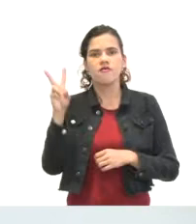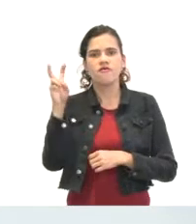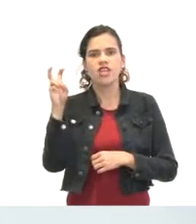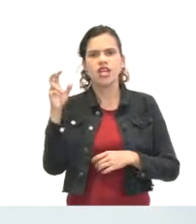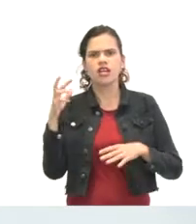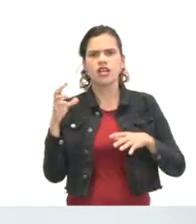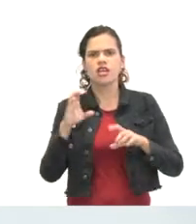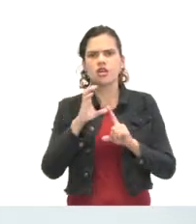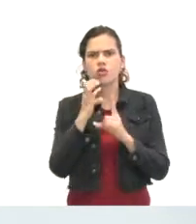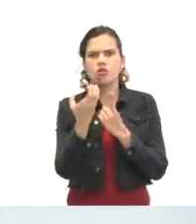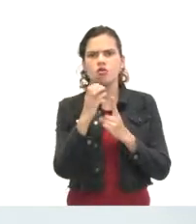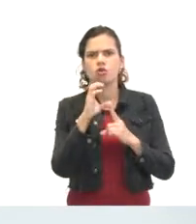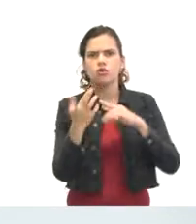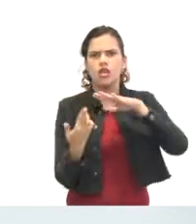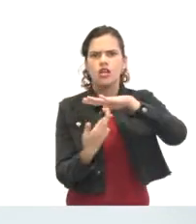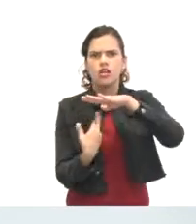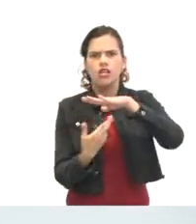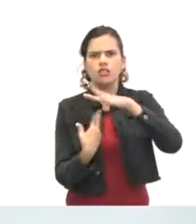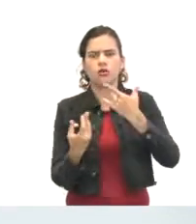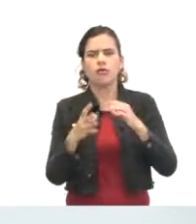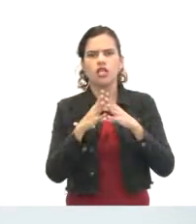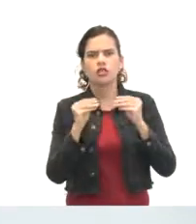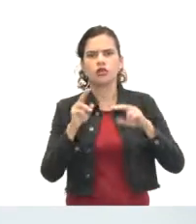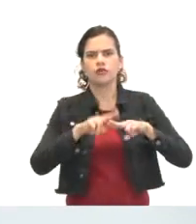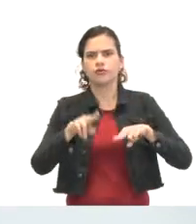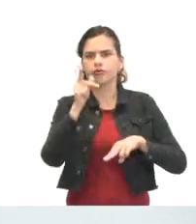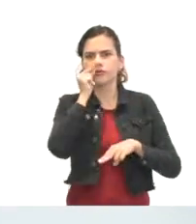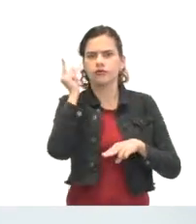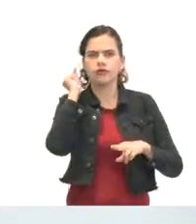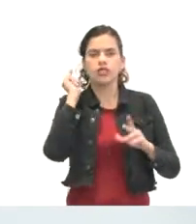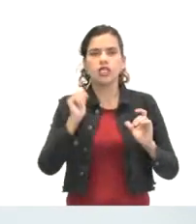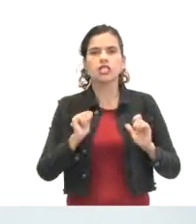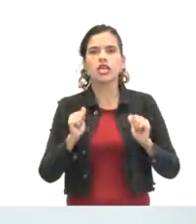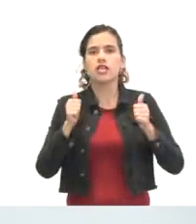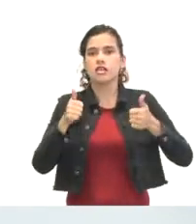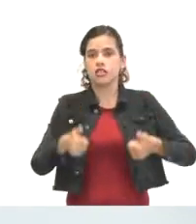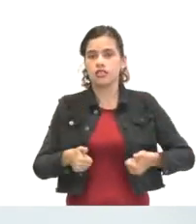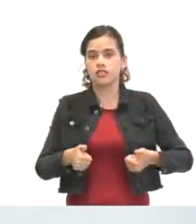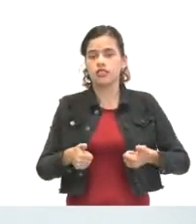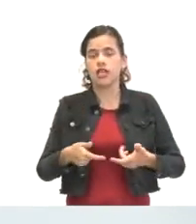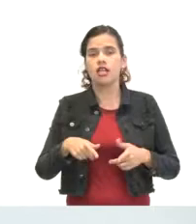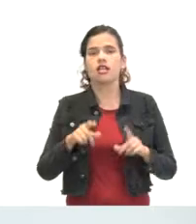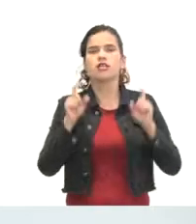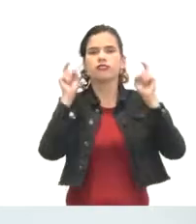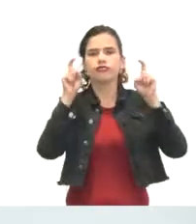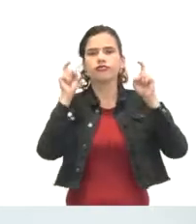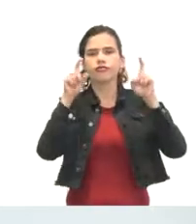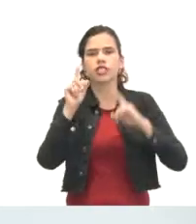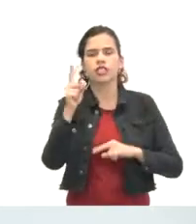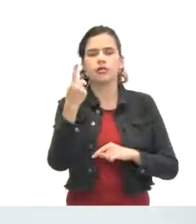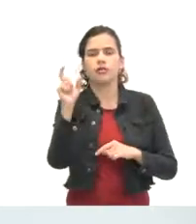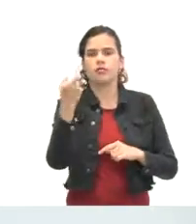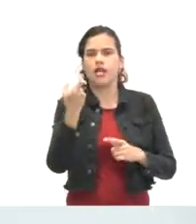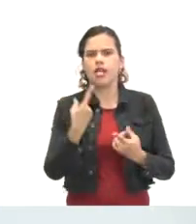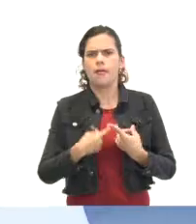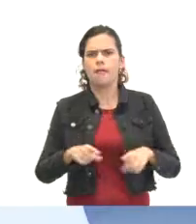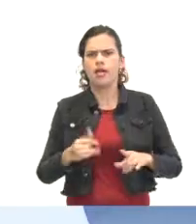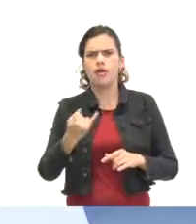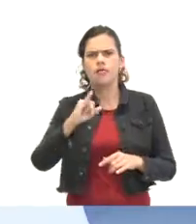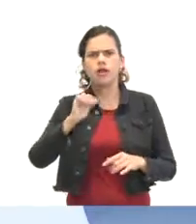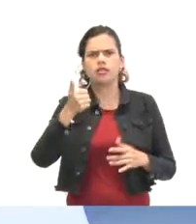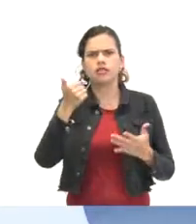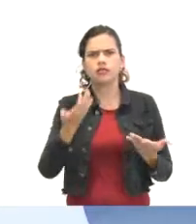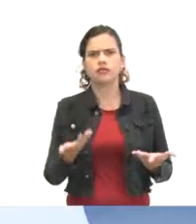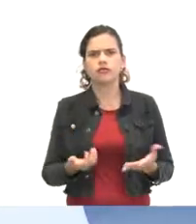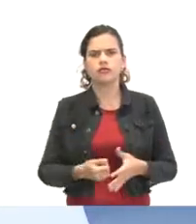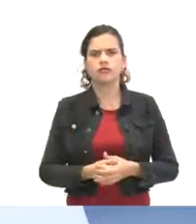cultura y recreación para todos los niños y niñas de la etapa inicial y las orientaciones pedagógicas de la etapa primaria. Pero hay mucho más, Guillermo.